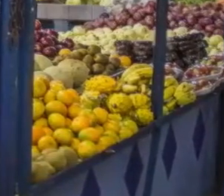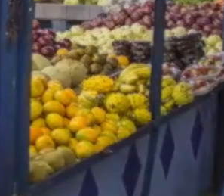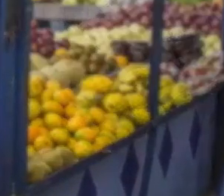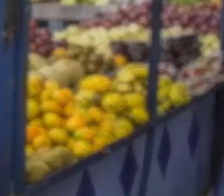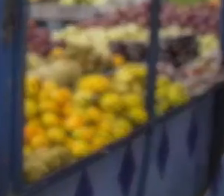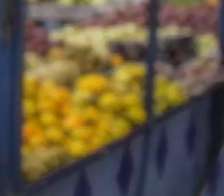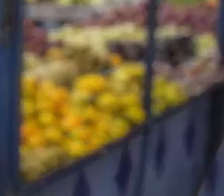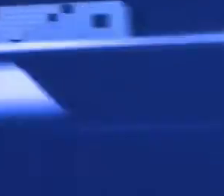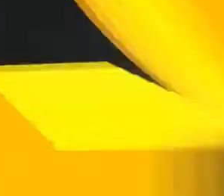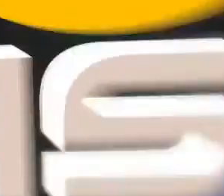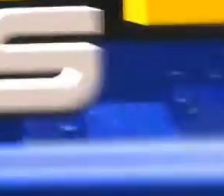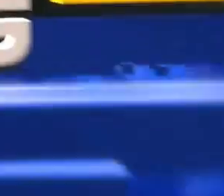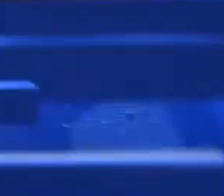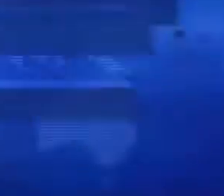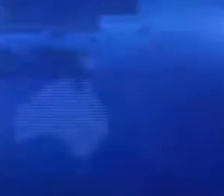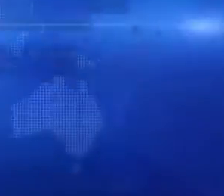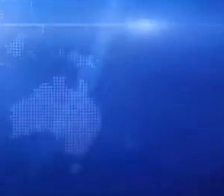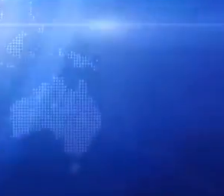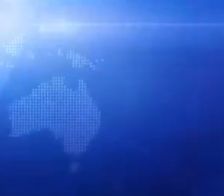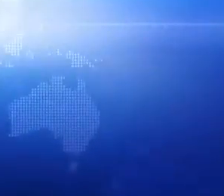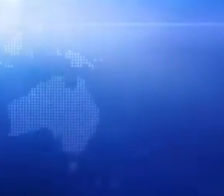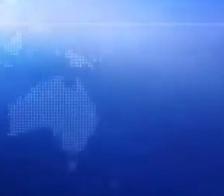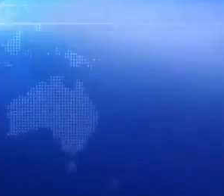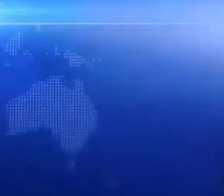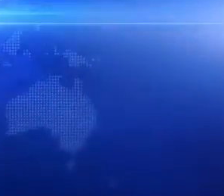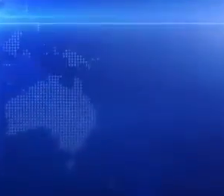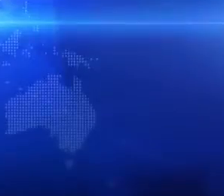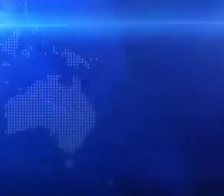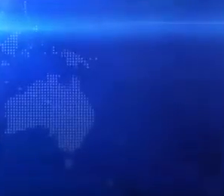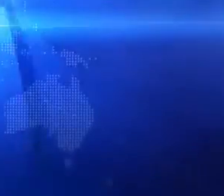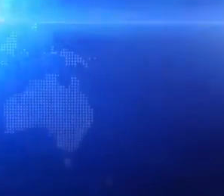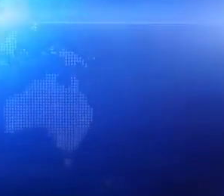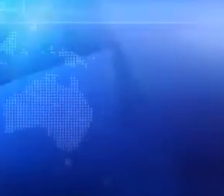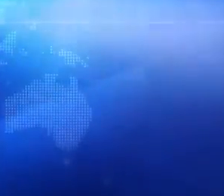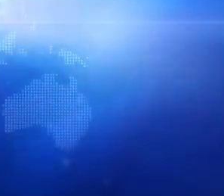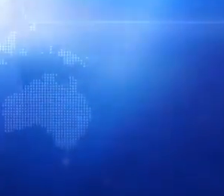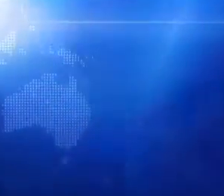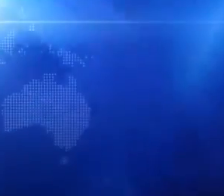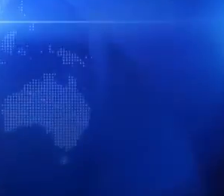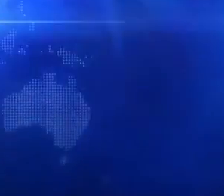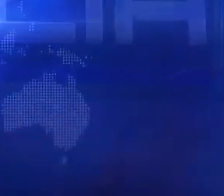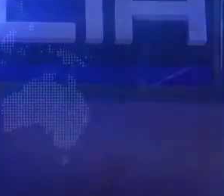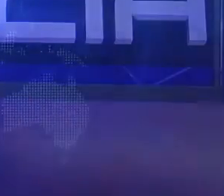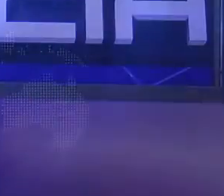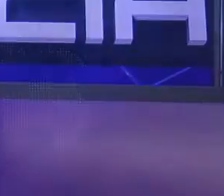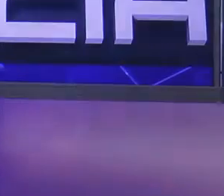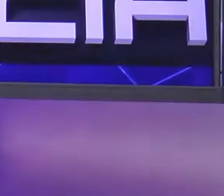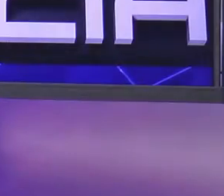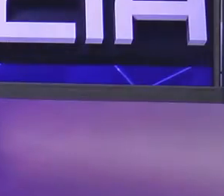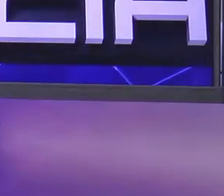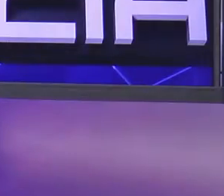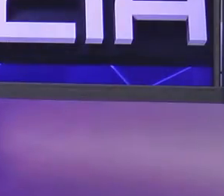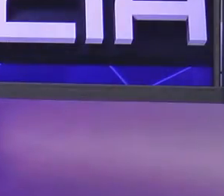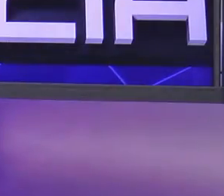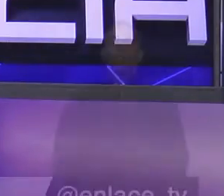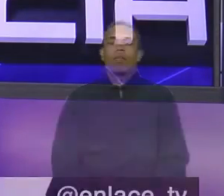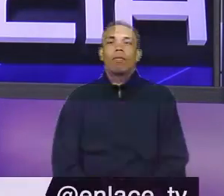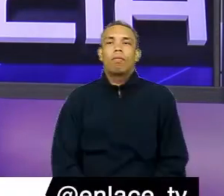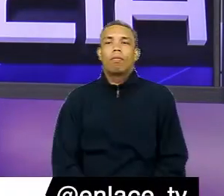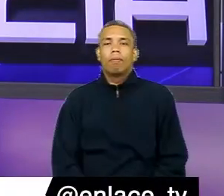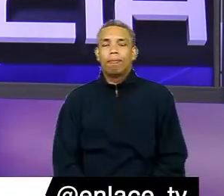inquilinos. Re- Retornamos con